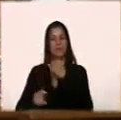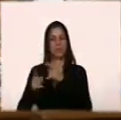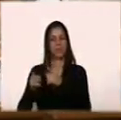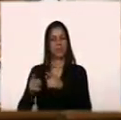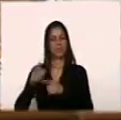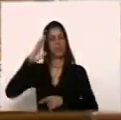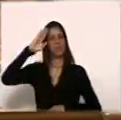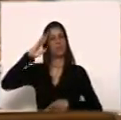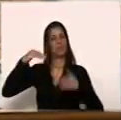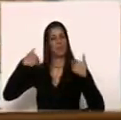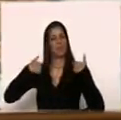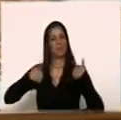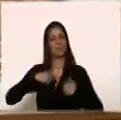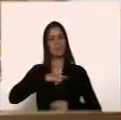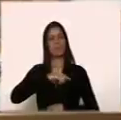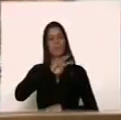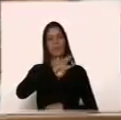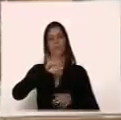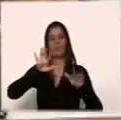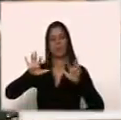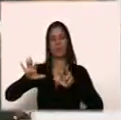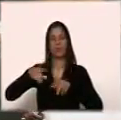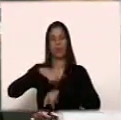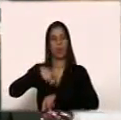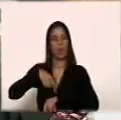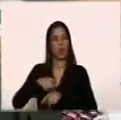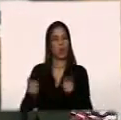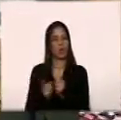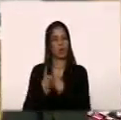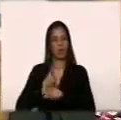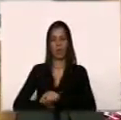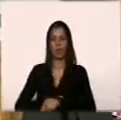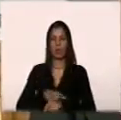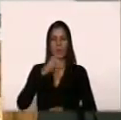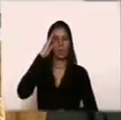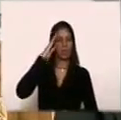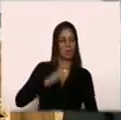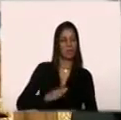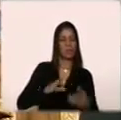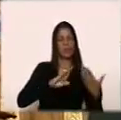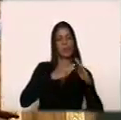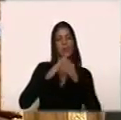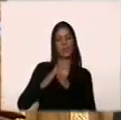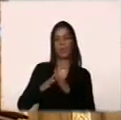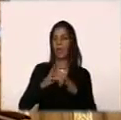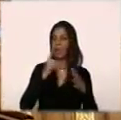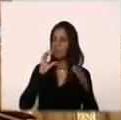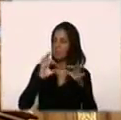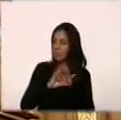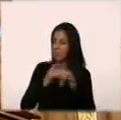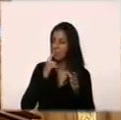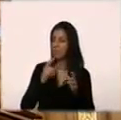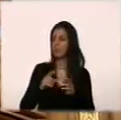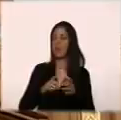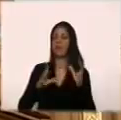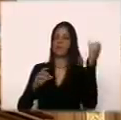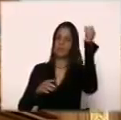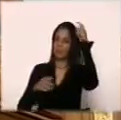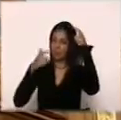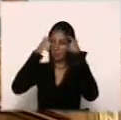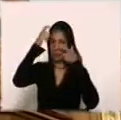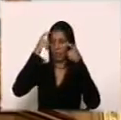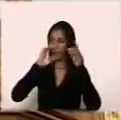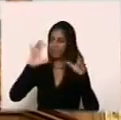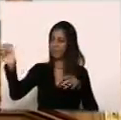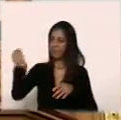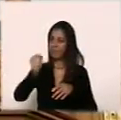dictador que duró menos de 48 horas en el poder gracias a la Unión Cívico-Militar que restituyó a nuestro gigante Chávez en el gobierno, ese dictador